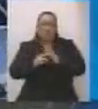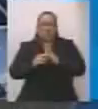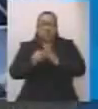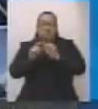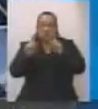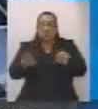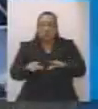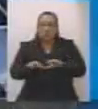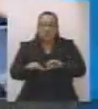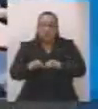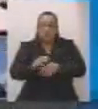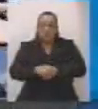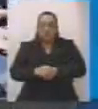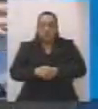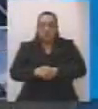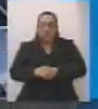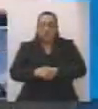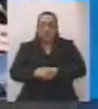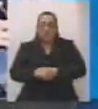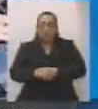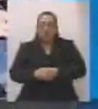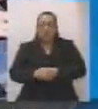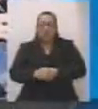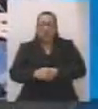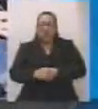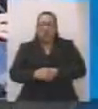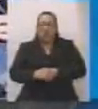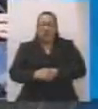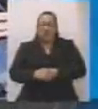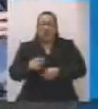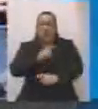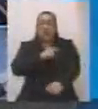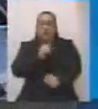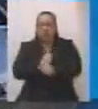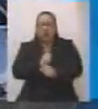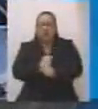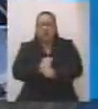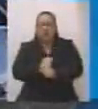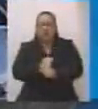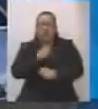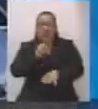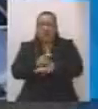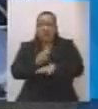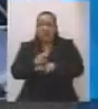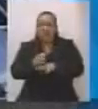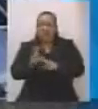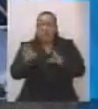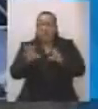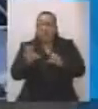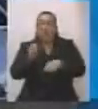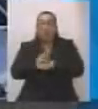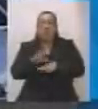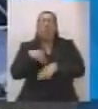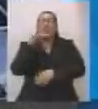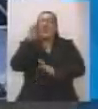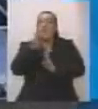software, la demanda de la fuerza de trabajo capacitada, poco capacitada, va